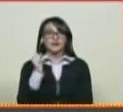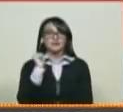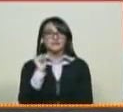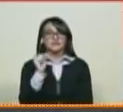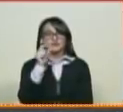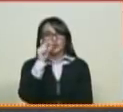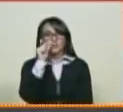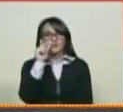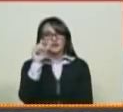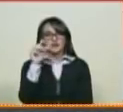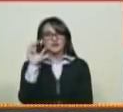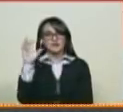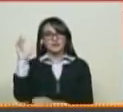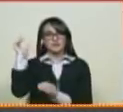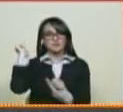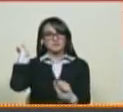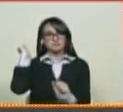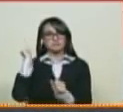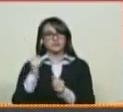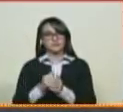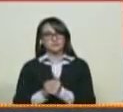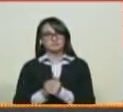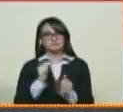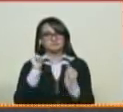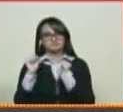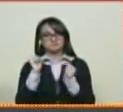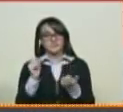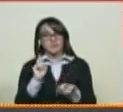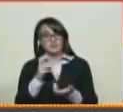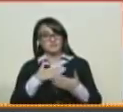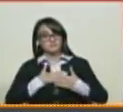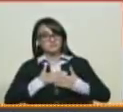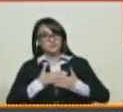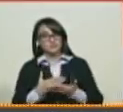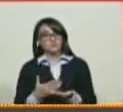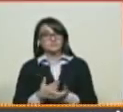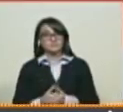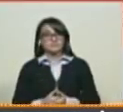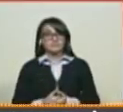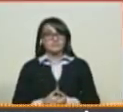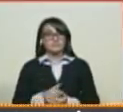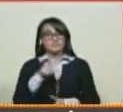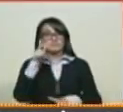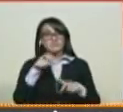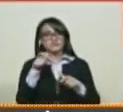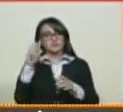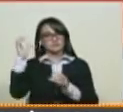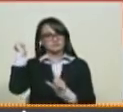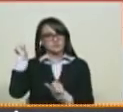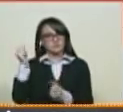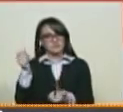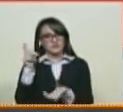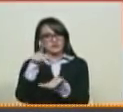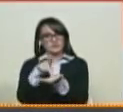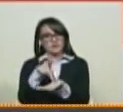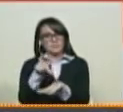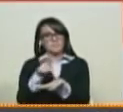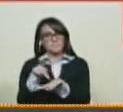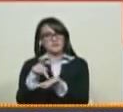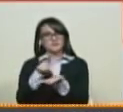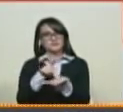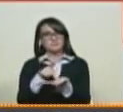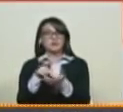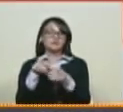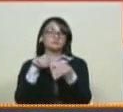funcionarios diplomáticos, al menos deberían solidarizarse con funcionarios diplomáticos que estaban allí participando en